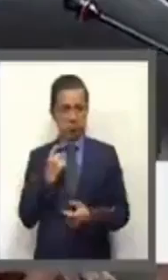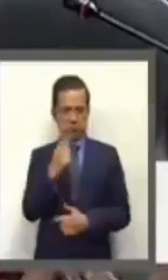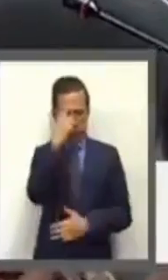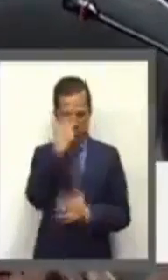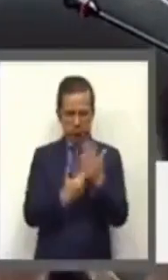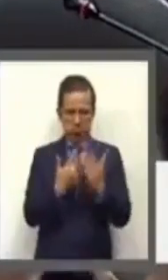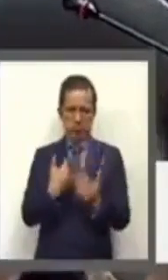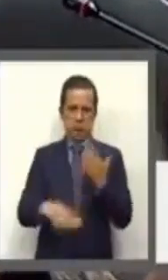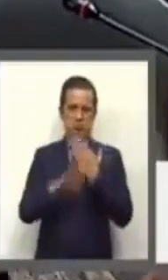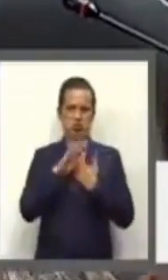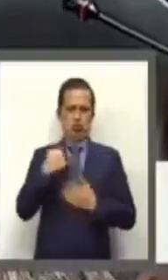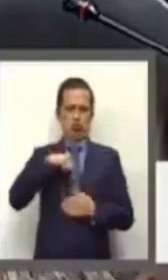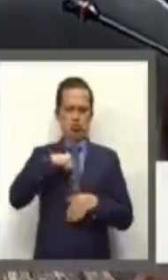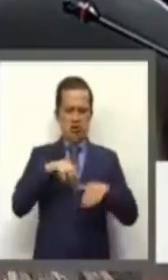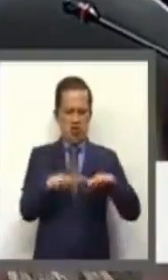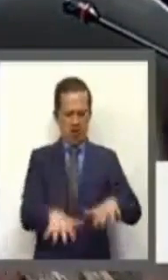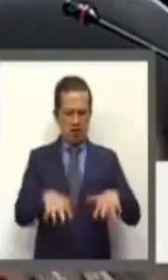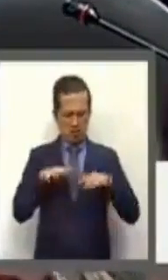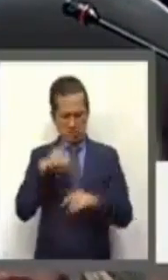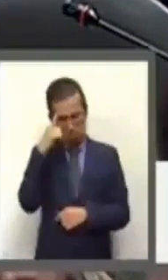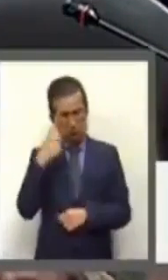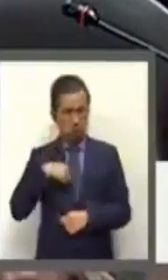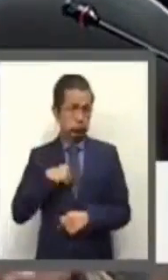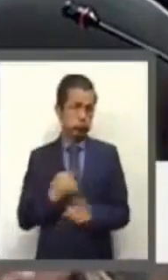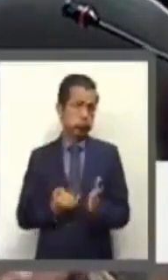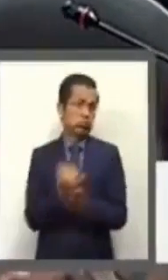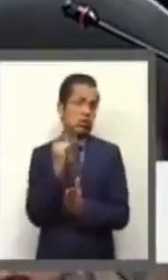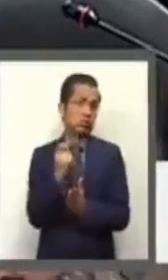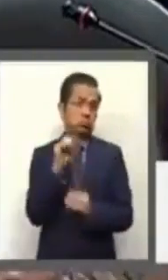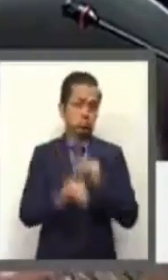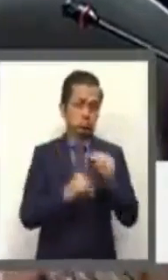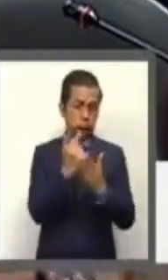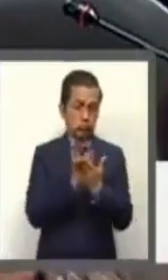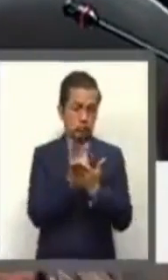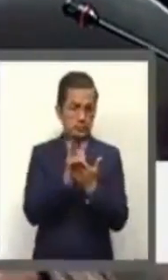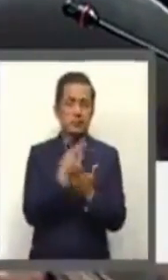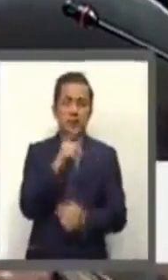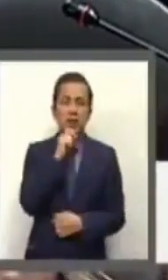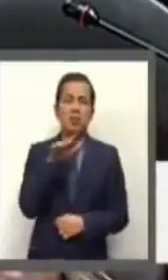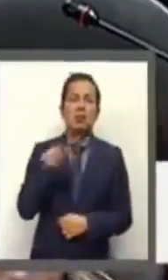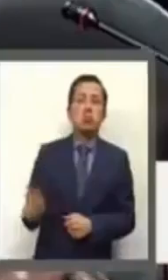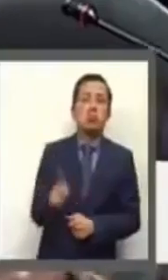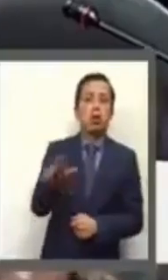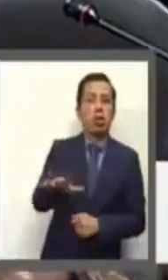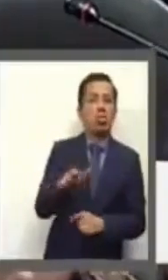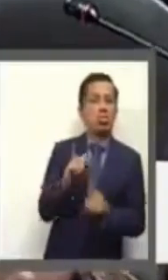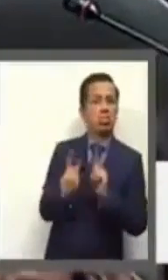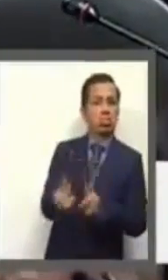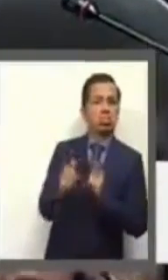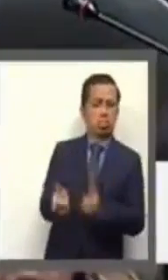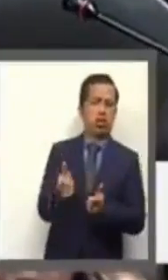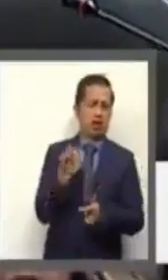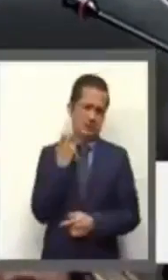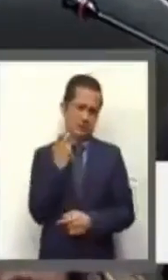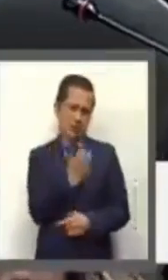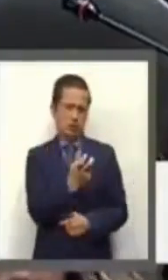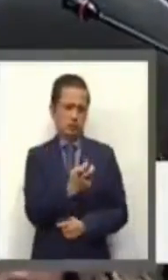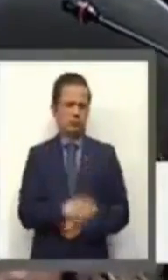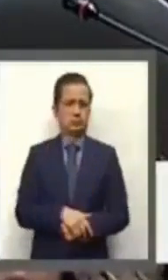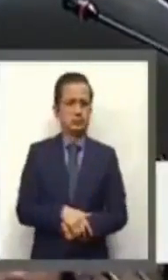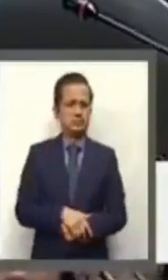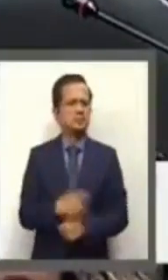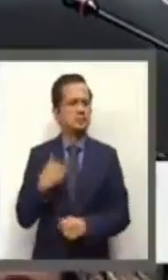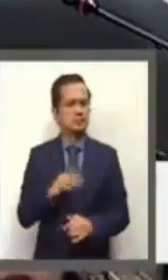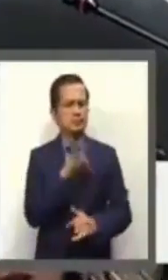soberanía en su facultad de aprobación al presupuesto, sino que se burlan del pueblo de México con estas acciones. Finalmente